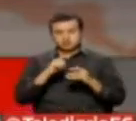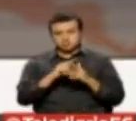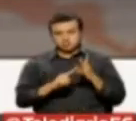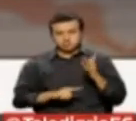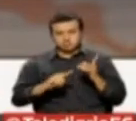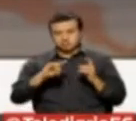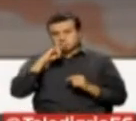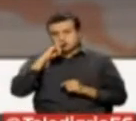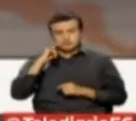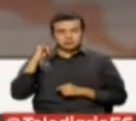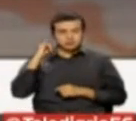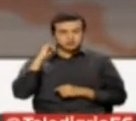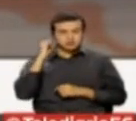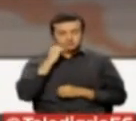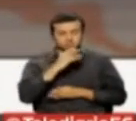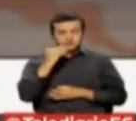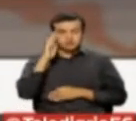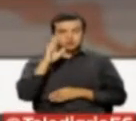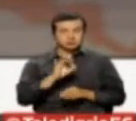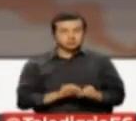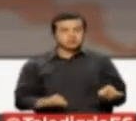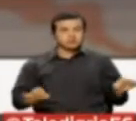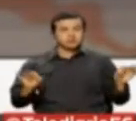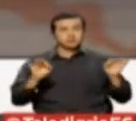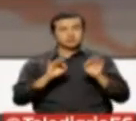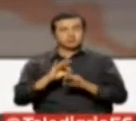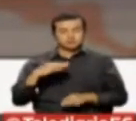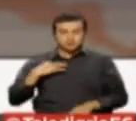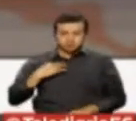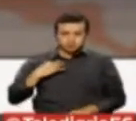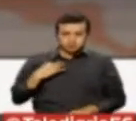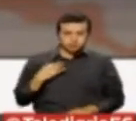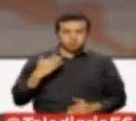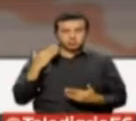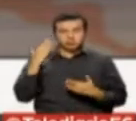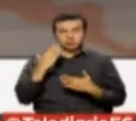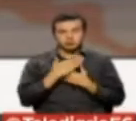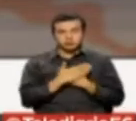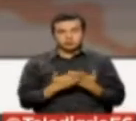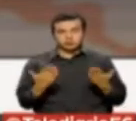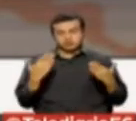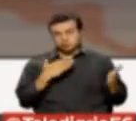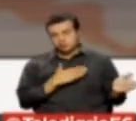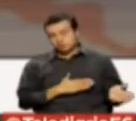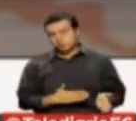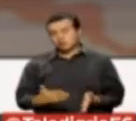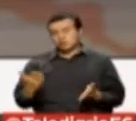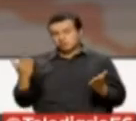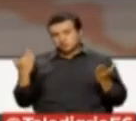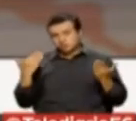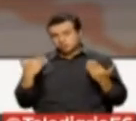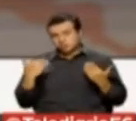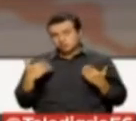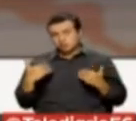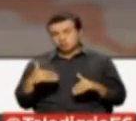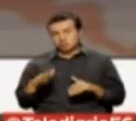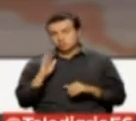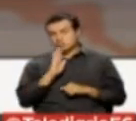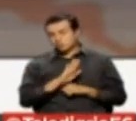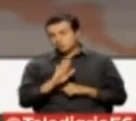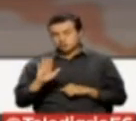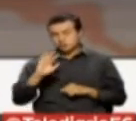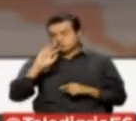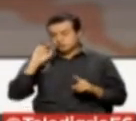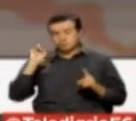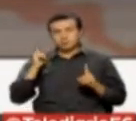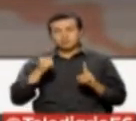primera infancia lo más importante es una voluntad política establecer un ente rector intersectorial porque